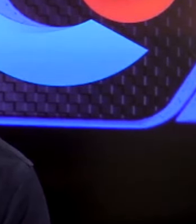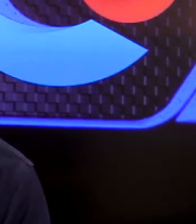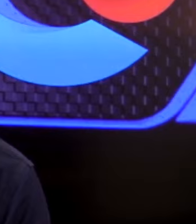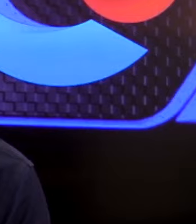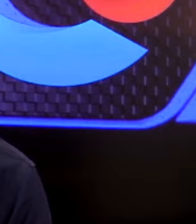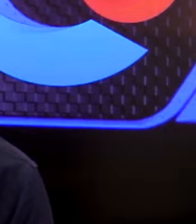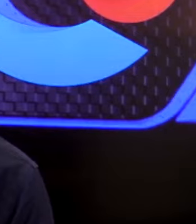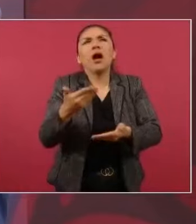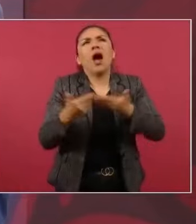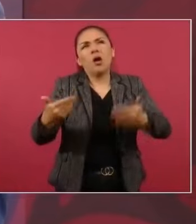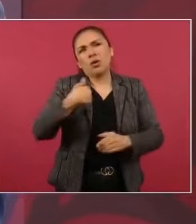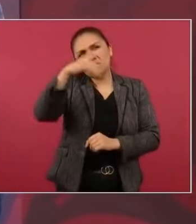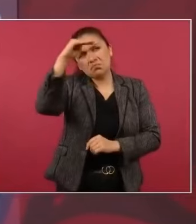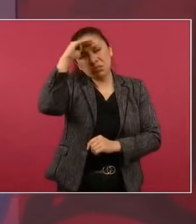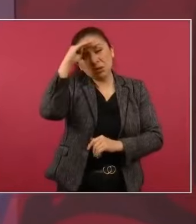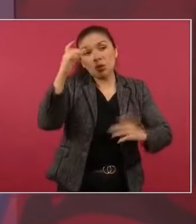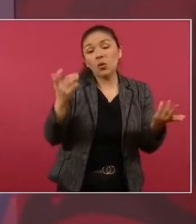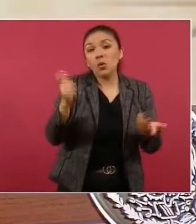Vamos a escuchar.